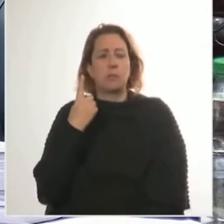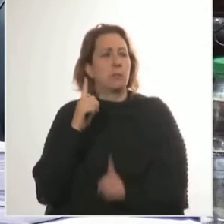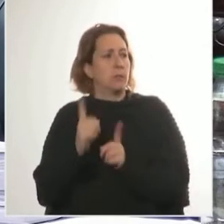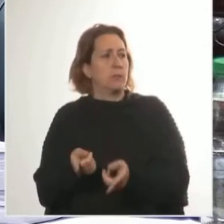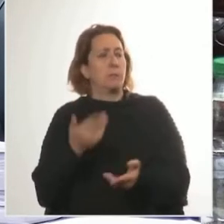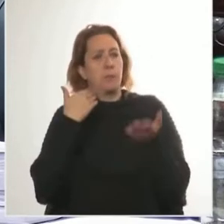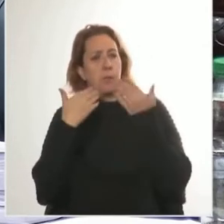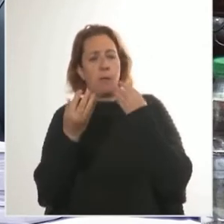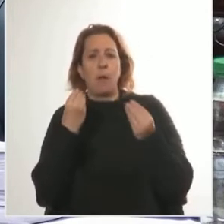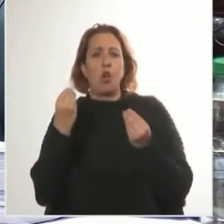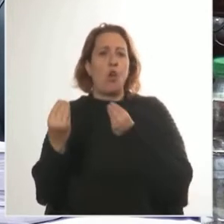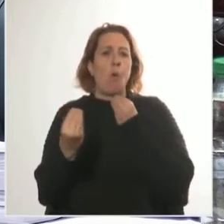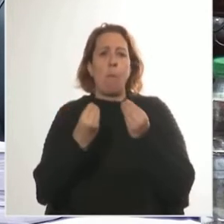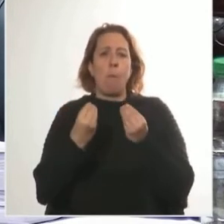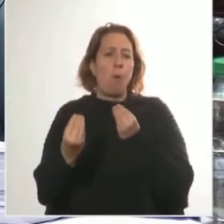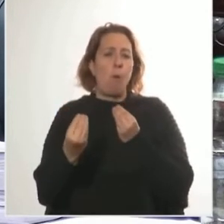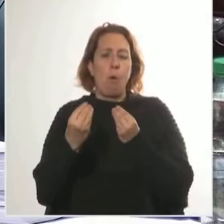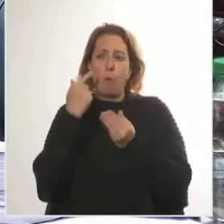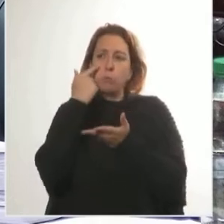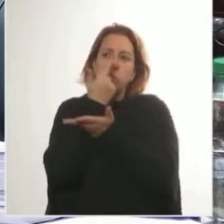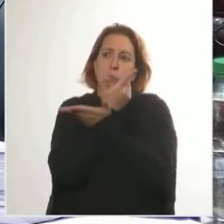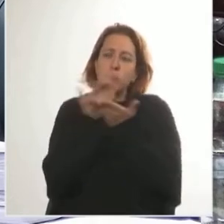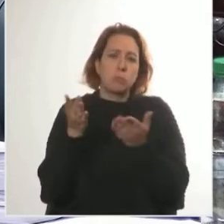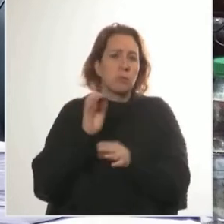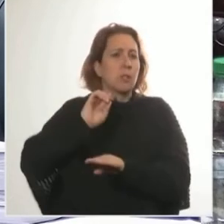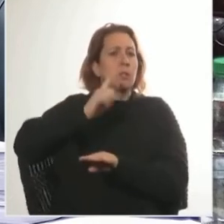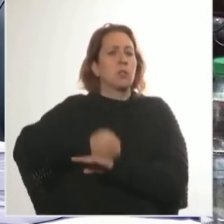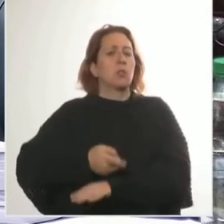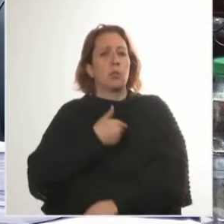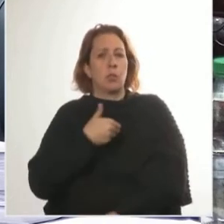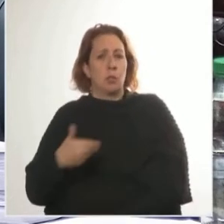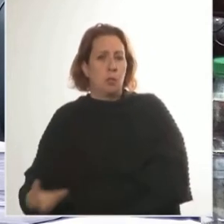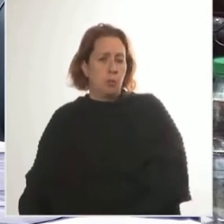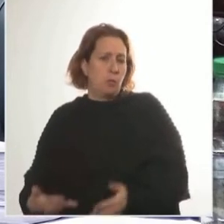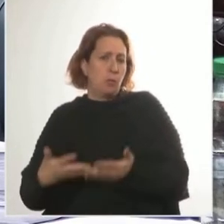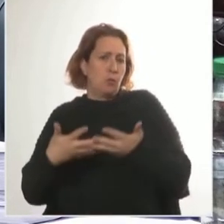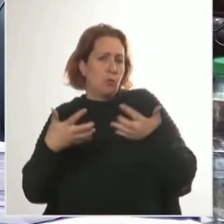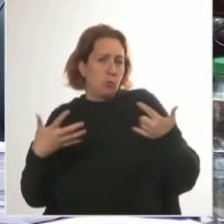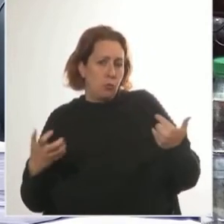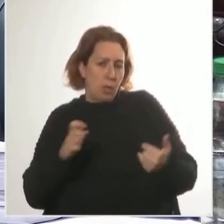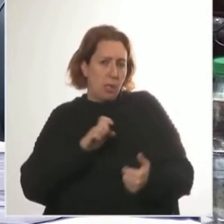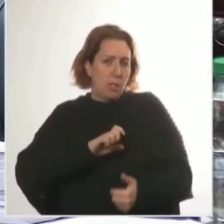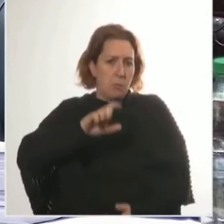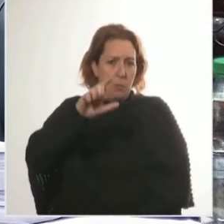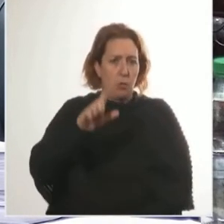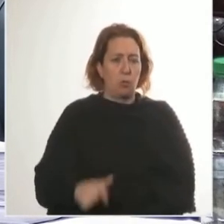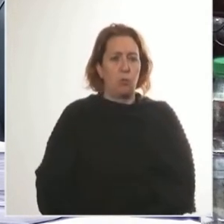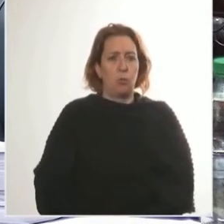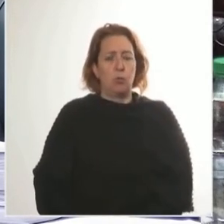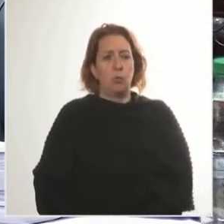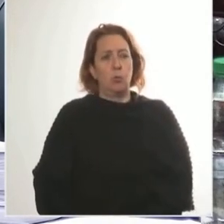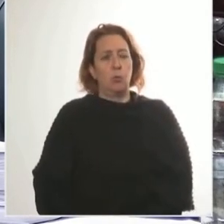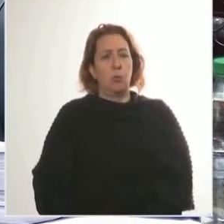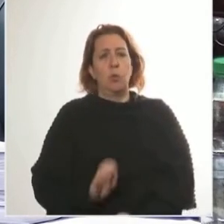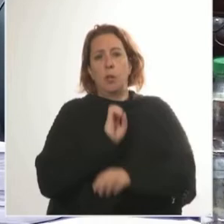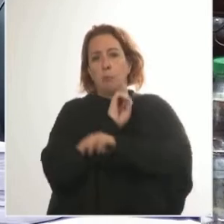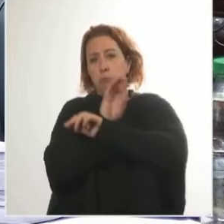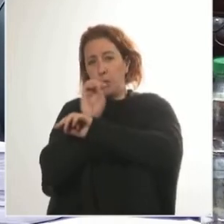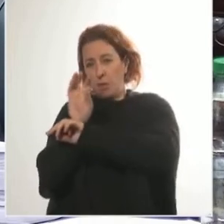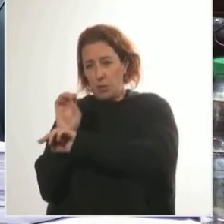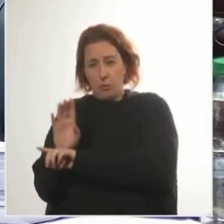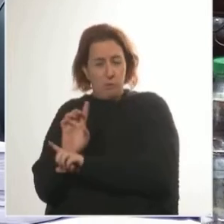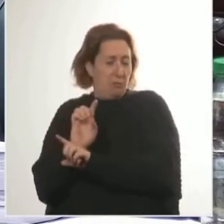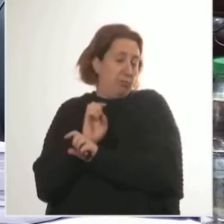habla de cómo se reflejan las decisiones de gobierno en la estructura del crecimiento. Las exportaciones